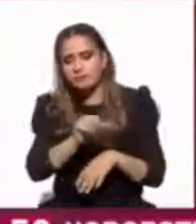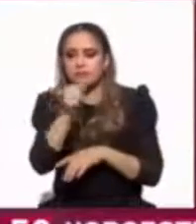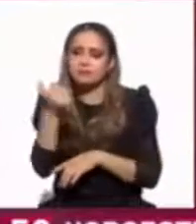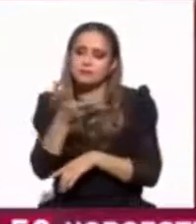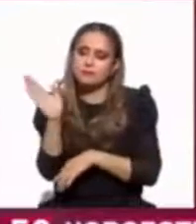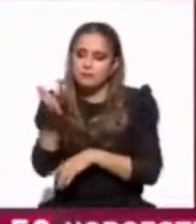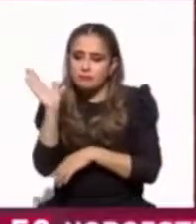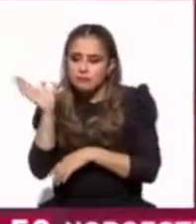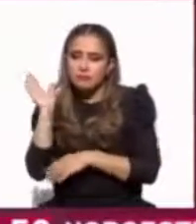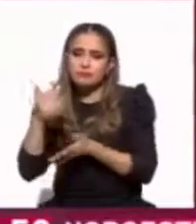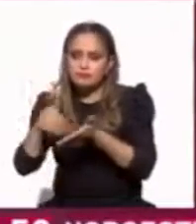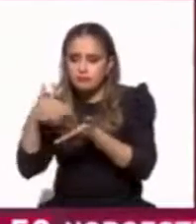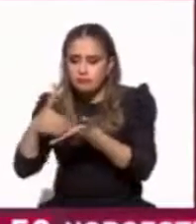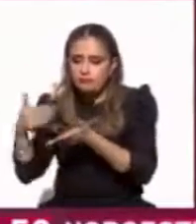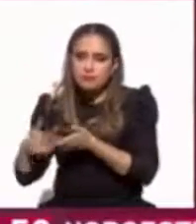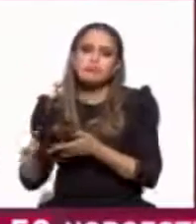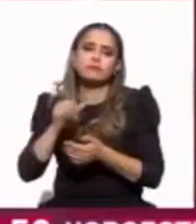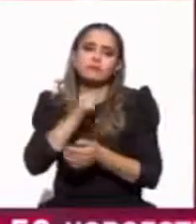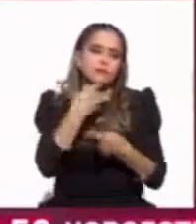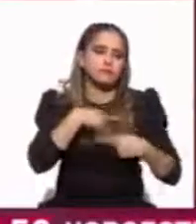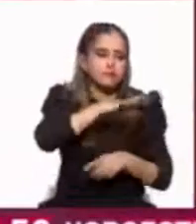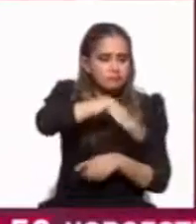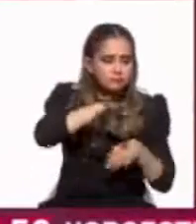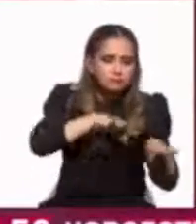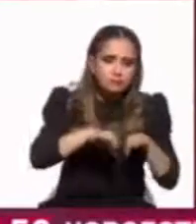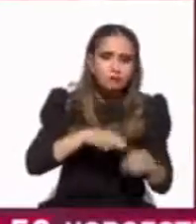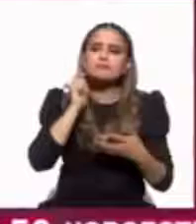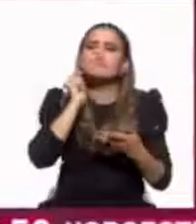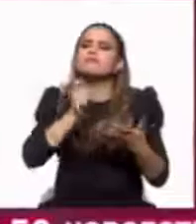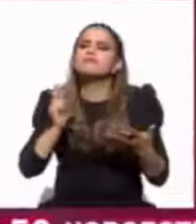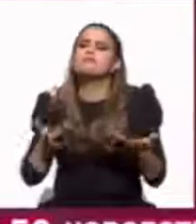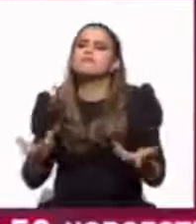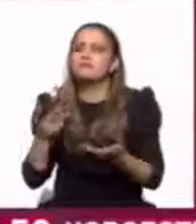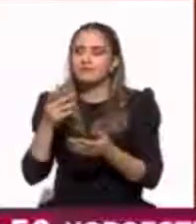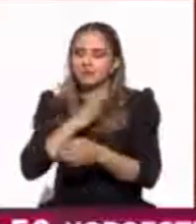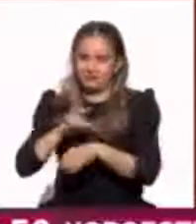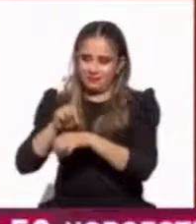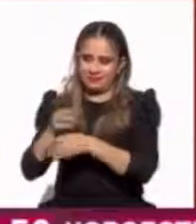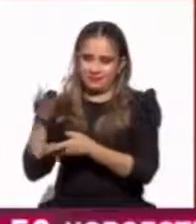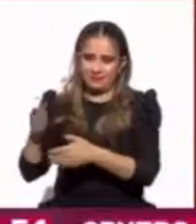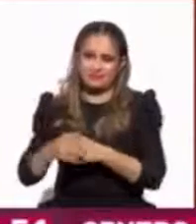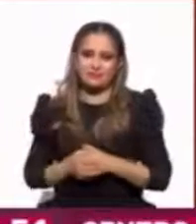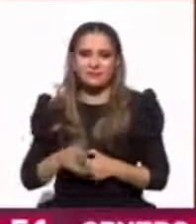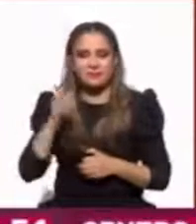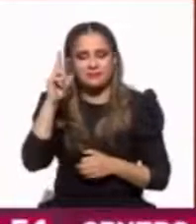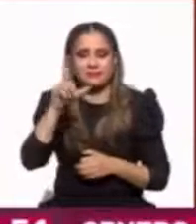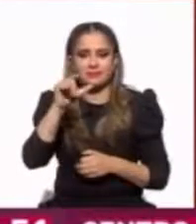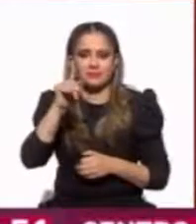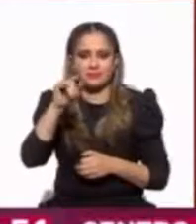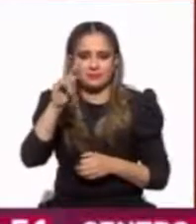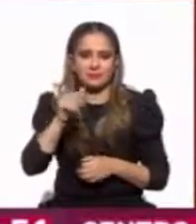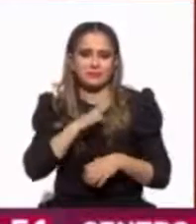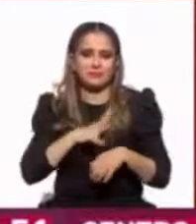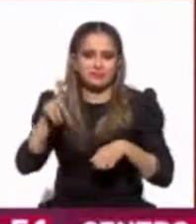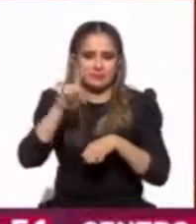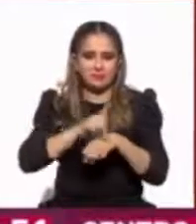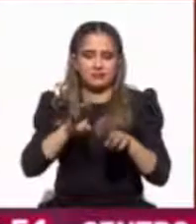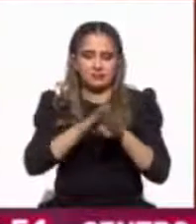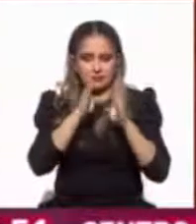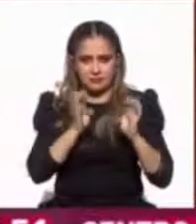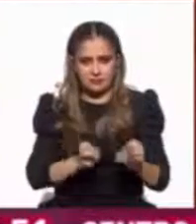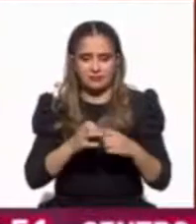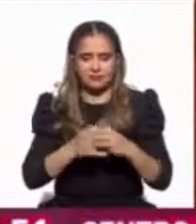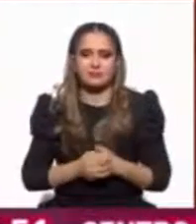han perdido, han buscado o no. ¿Cuál es el panorama? Te saludo, Paco, buenos días. ¿Qué tal, Lupita? Muy buen día, ¿cómo estás? Pues